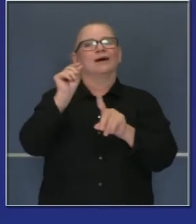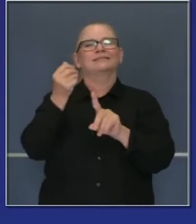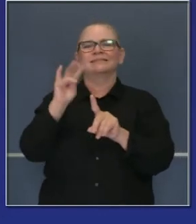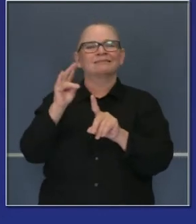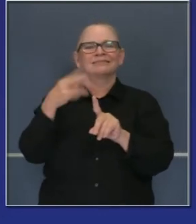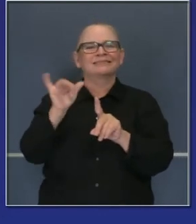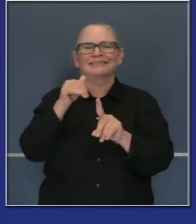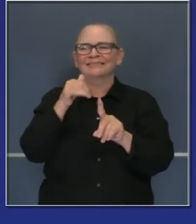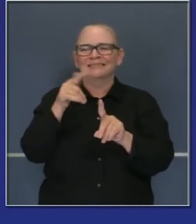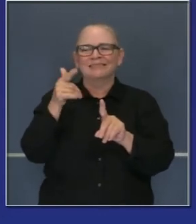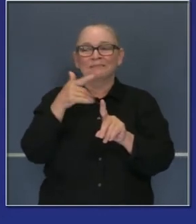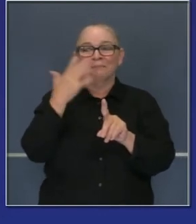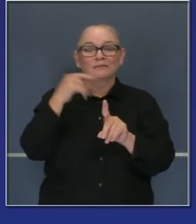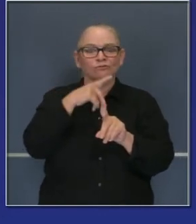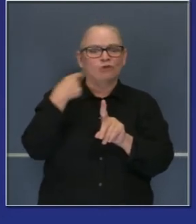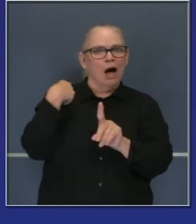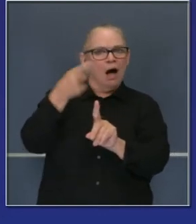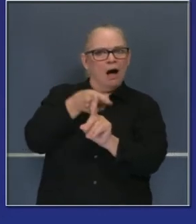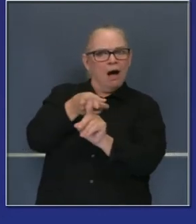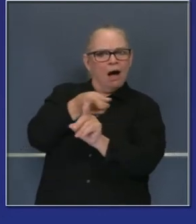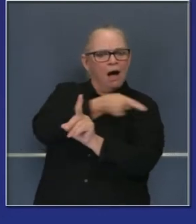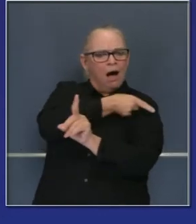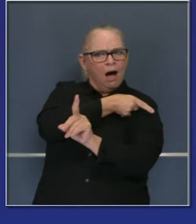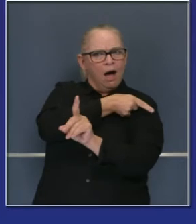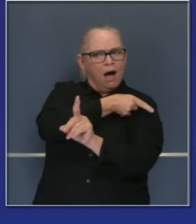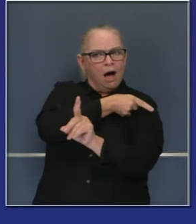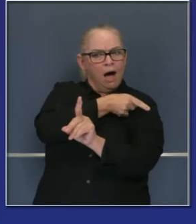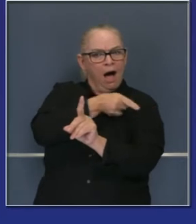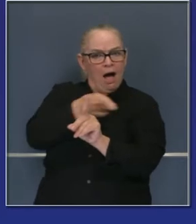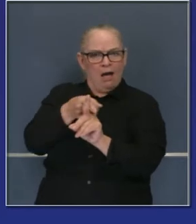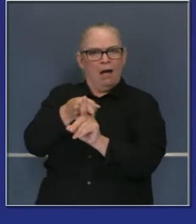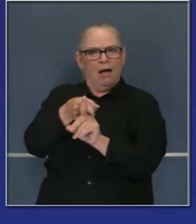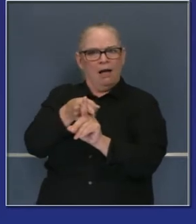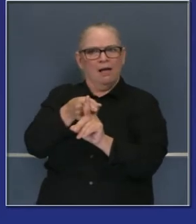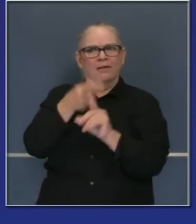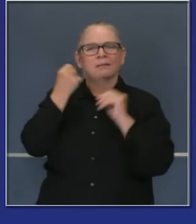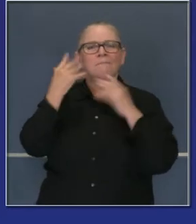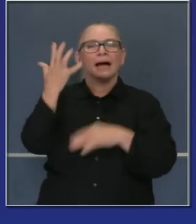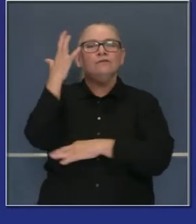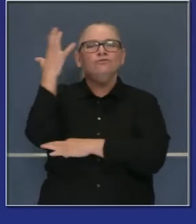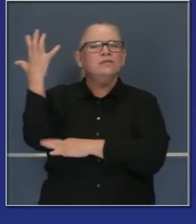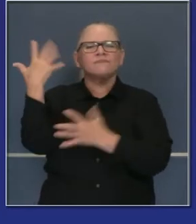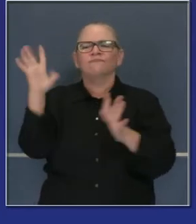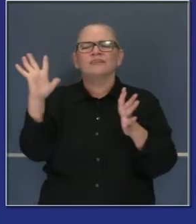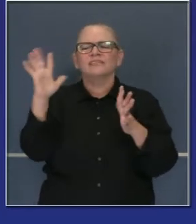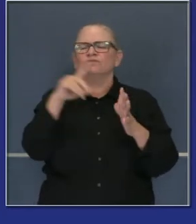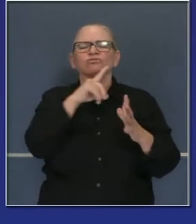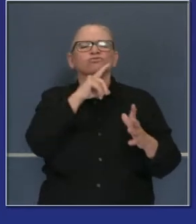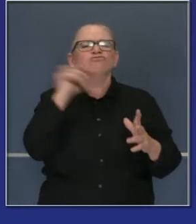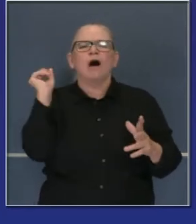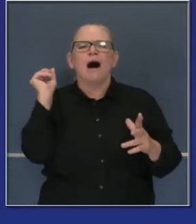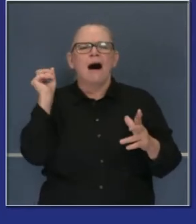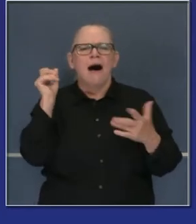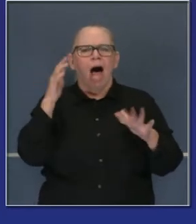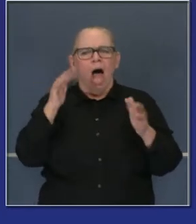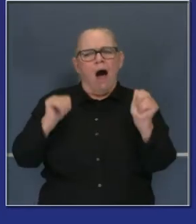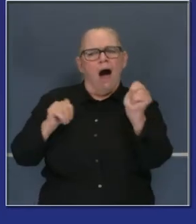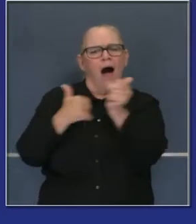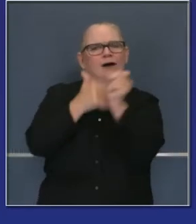a más de 63 millones de árboles muertos son